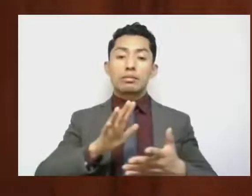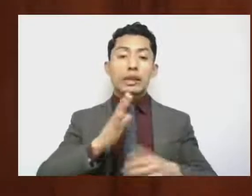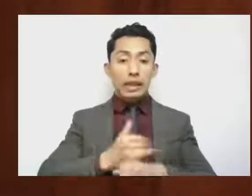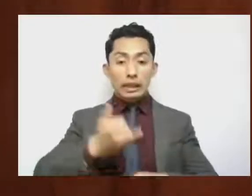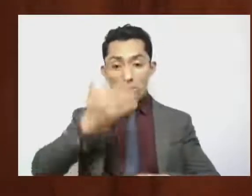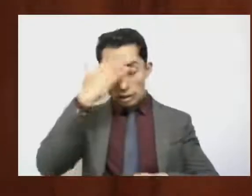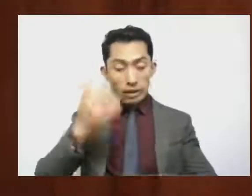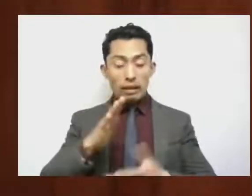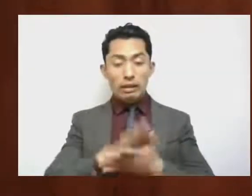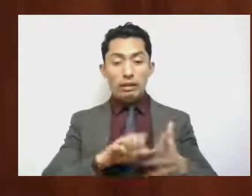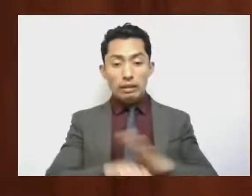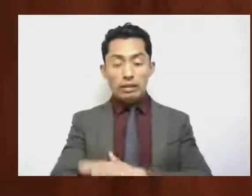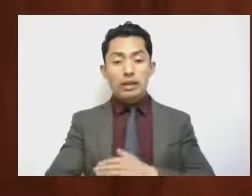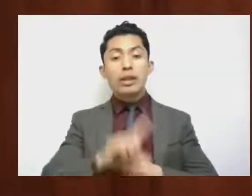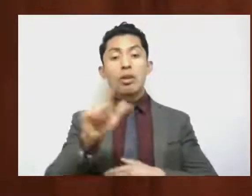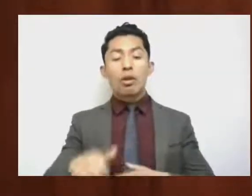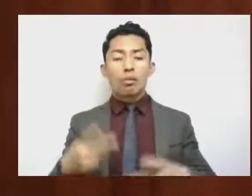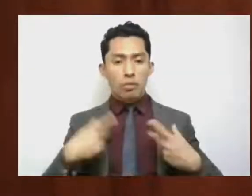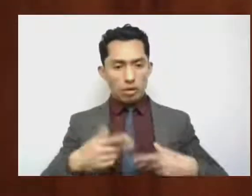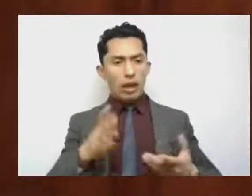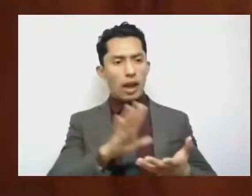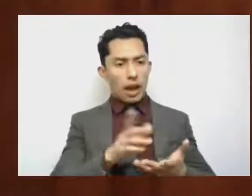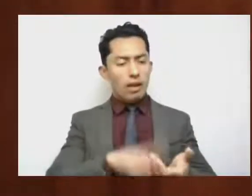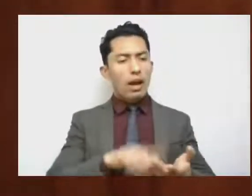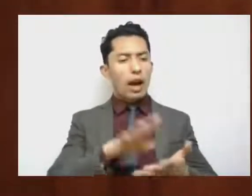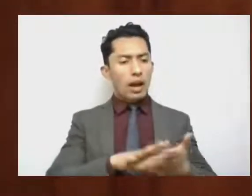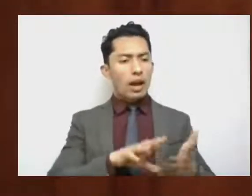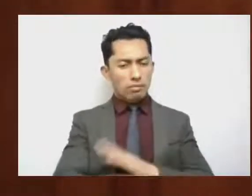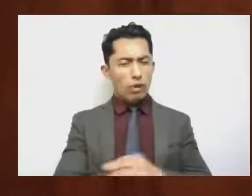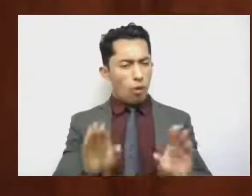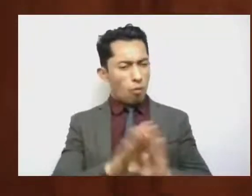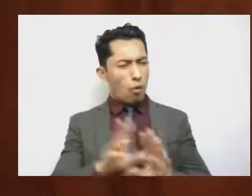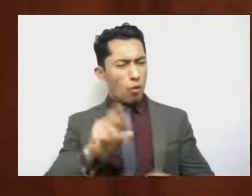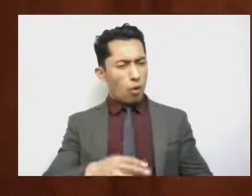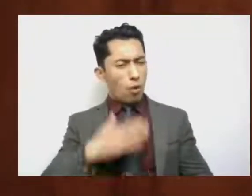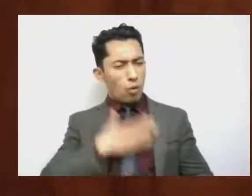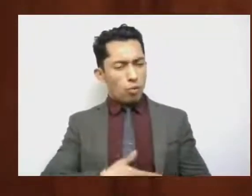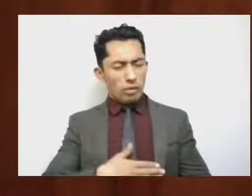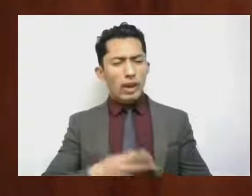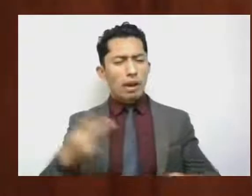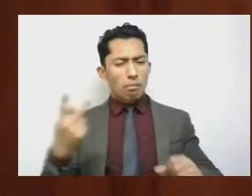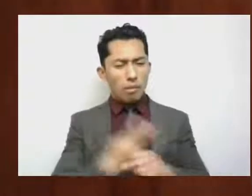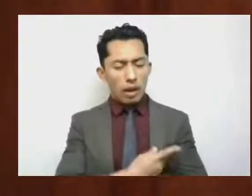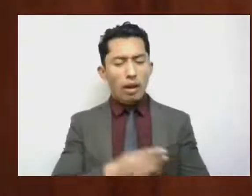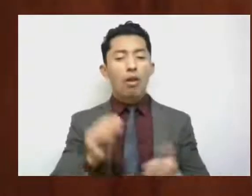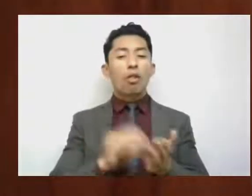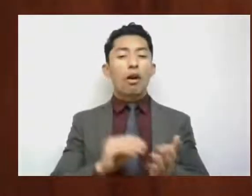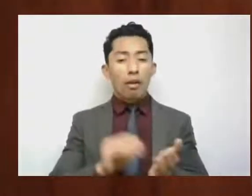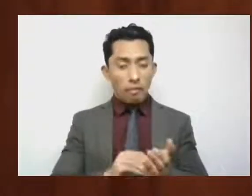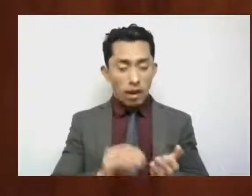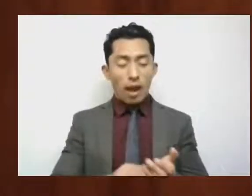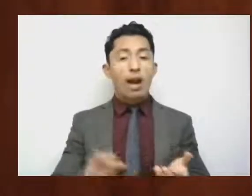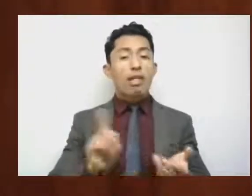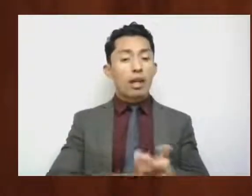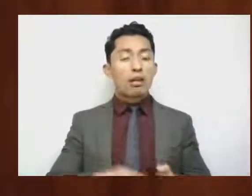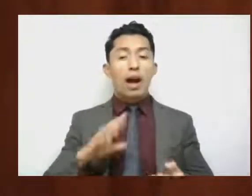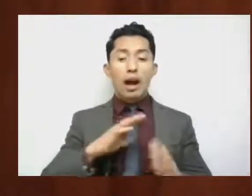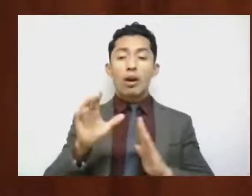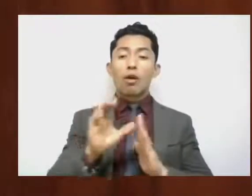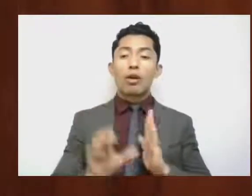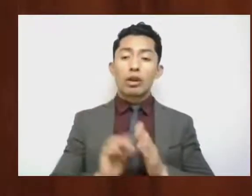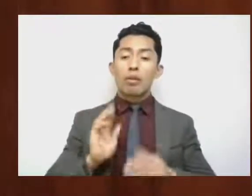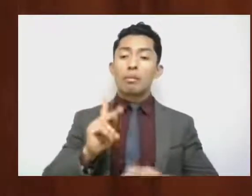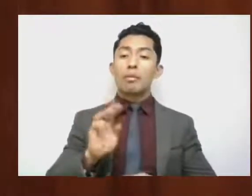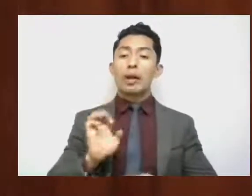mantenerlos presos injustamente. No es posible que persista esta figura anacrónica en el Código Penal